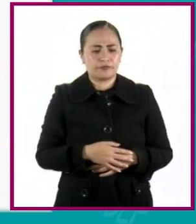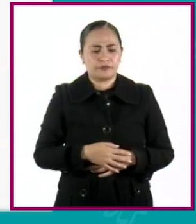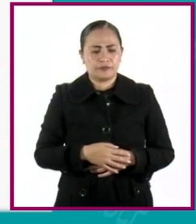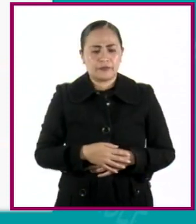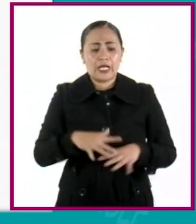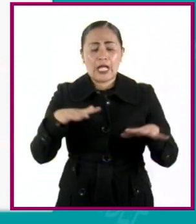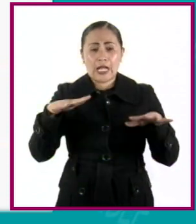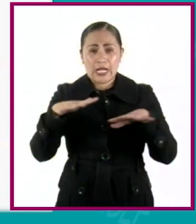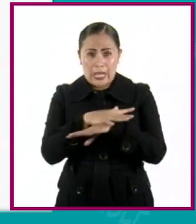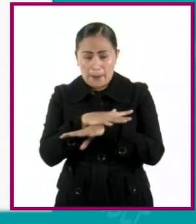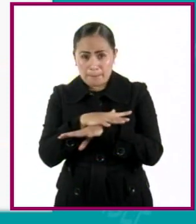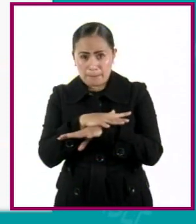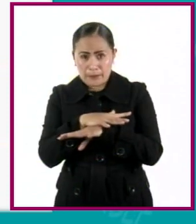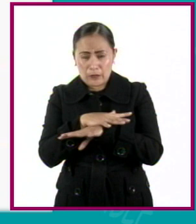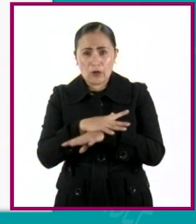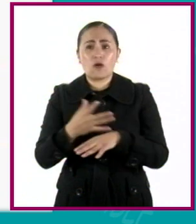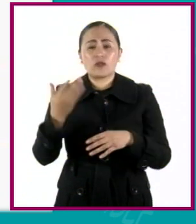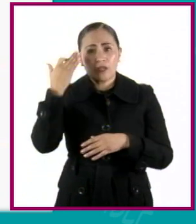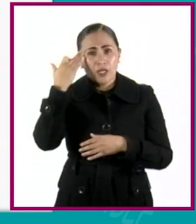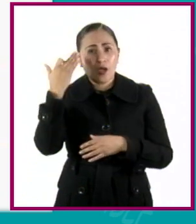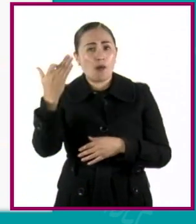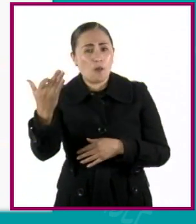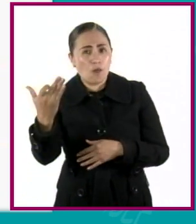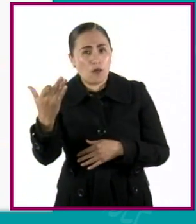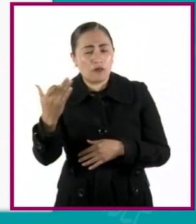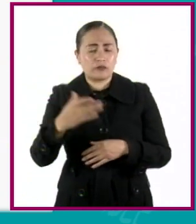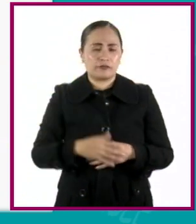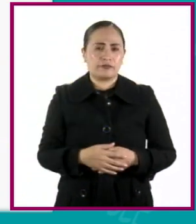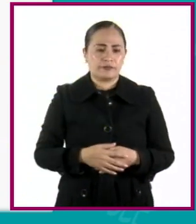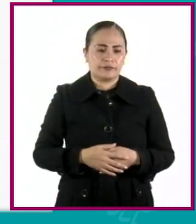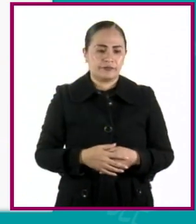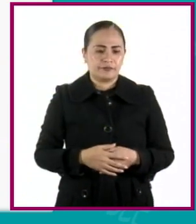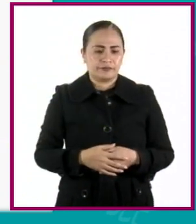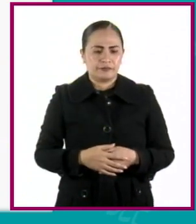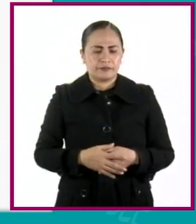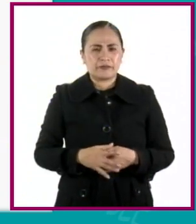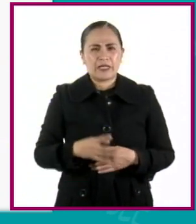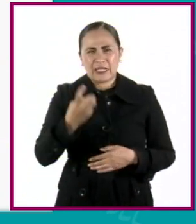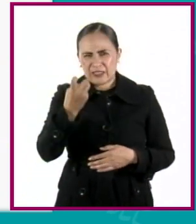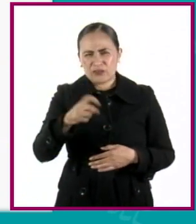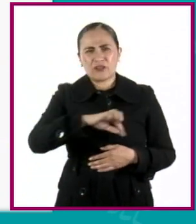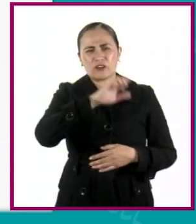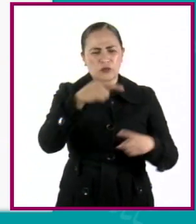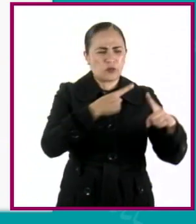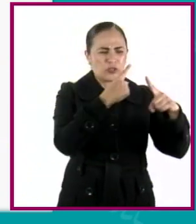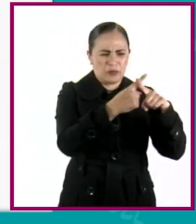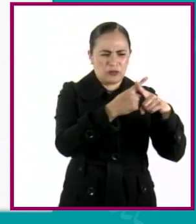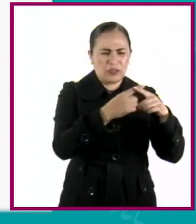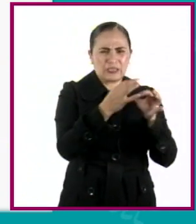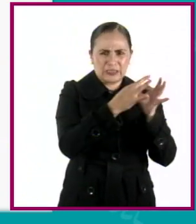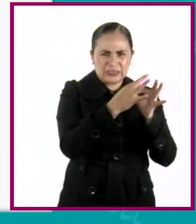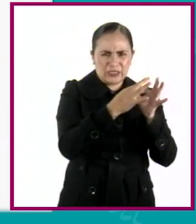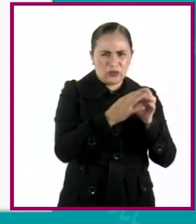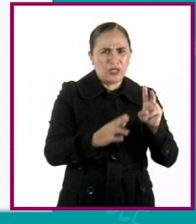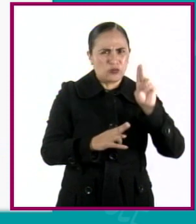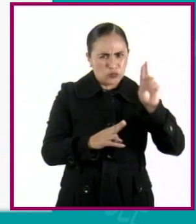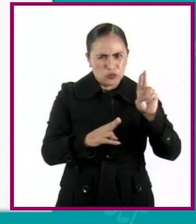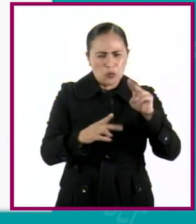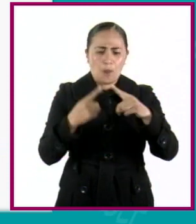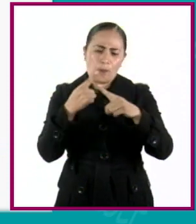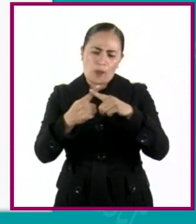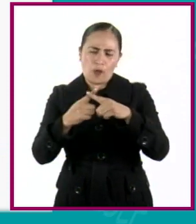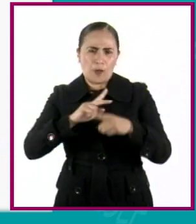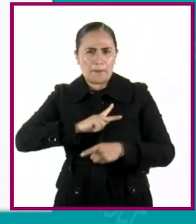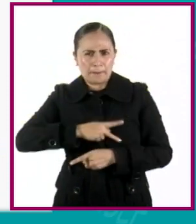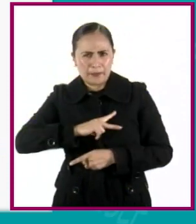de células U respecto al tiempo. Y se hace esta multiplicación de células U por la cantidad de virus